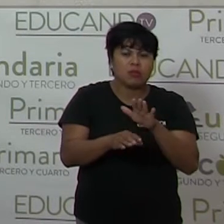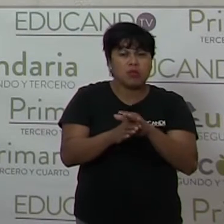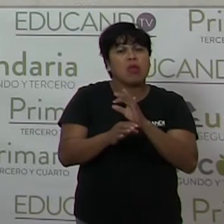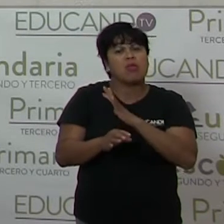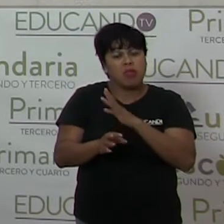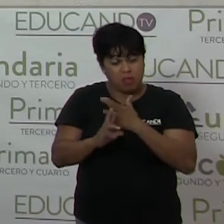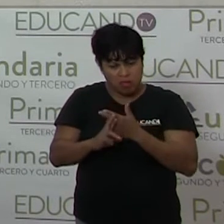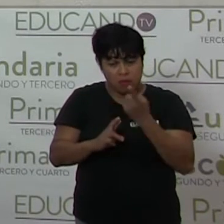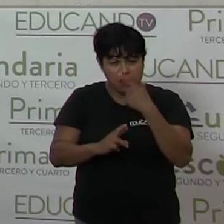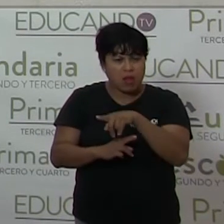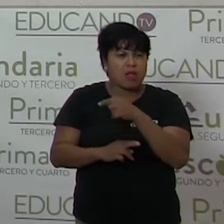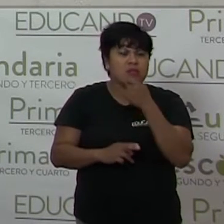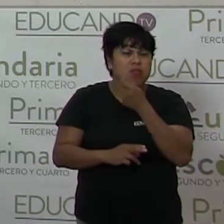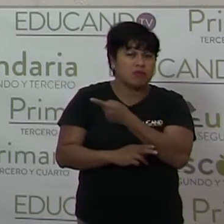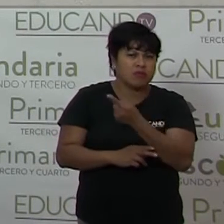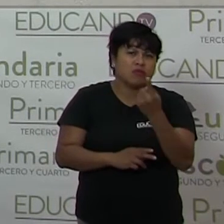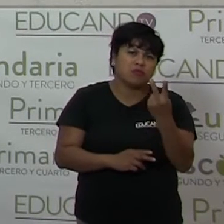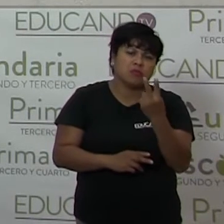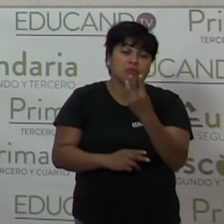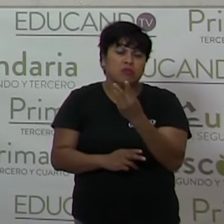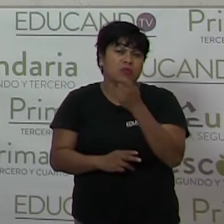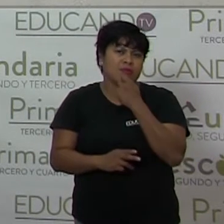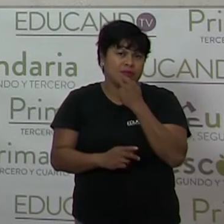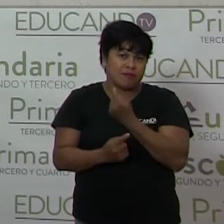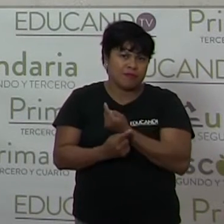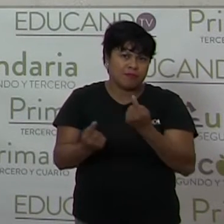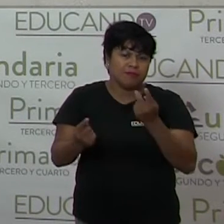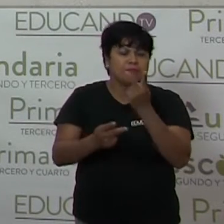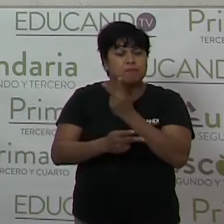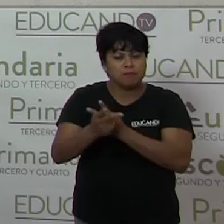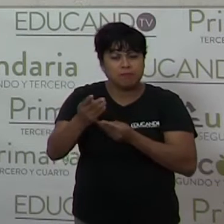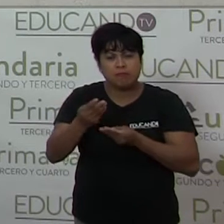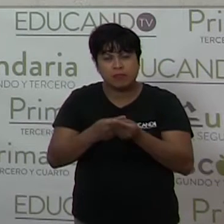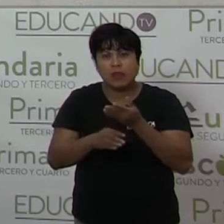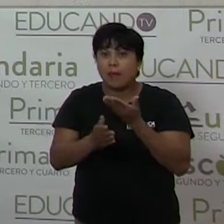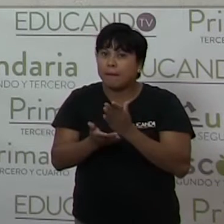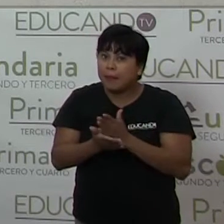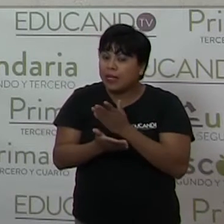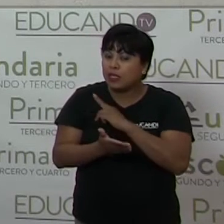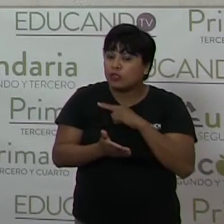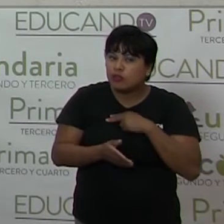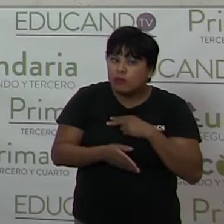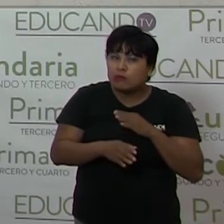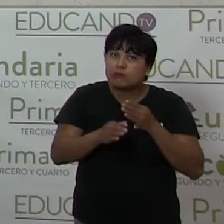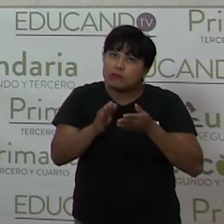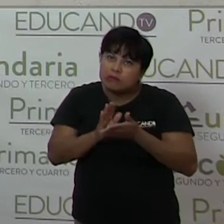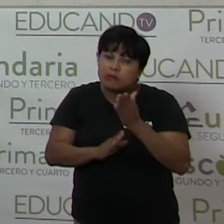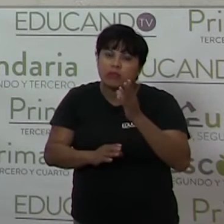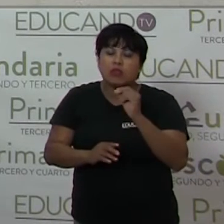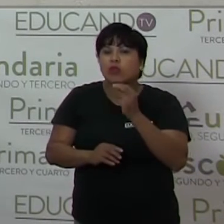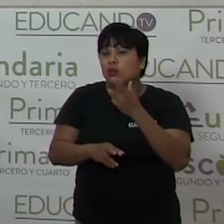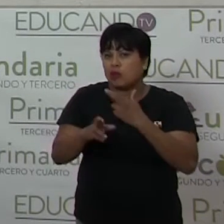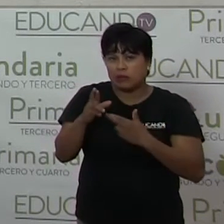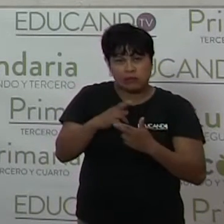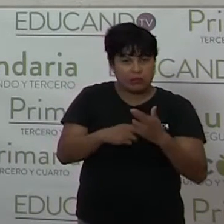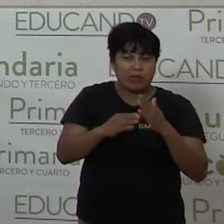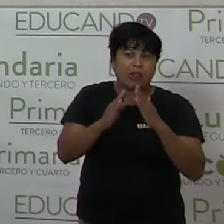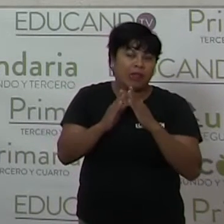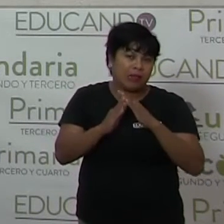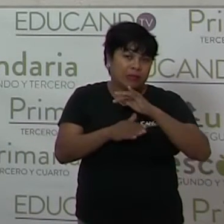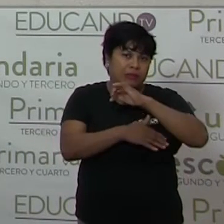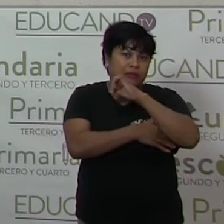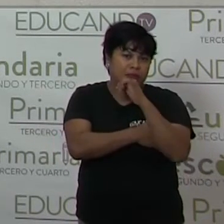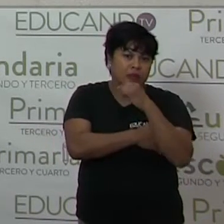yo creo que alcanzan hasta tres por niño a la vez es que lo podemos llevar y los podemos tener